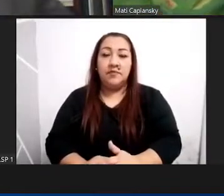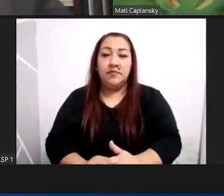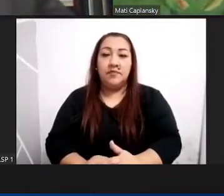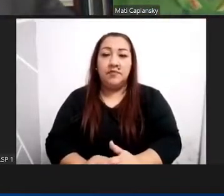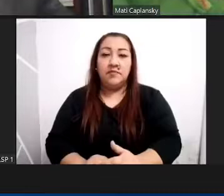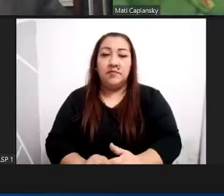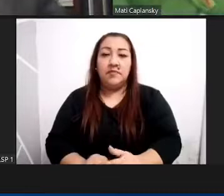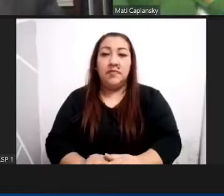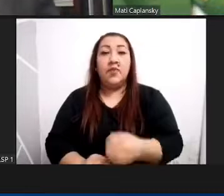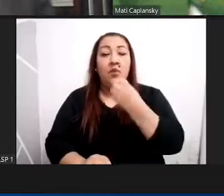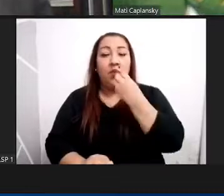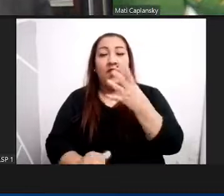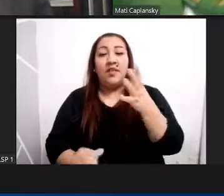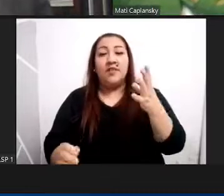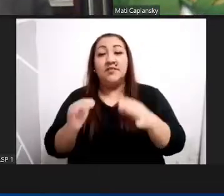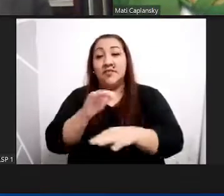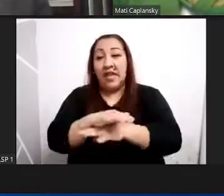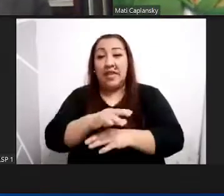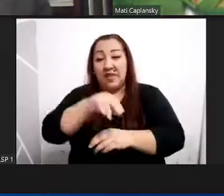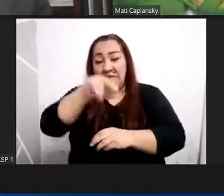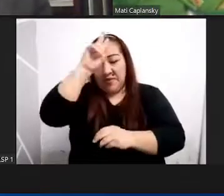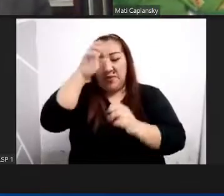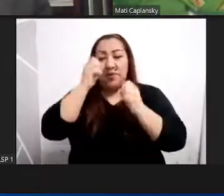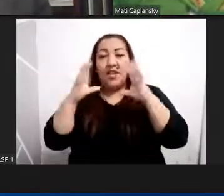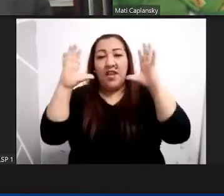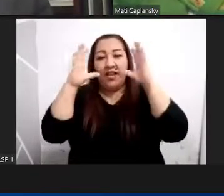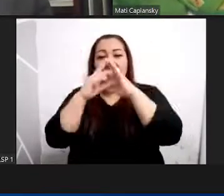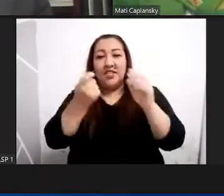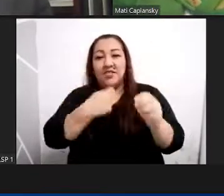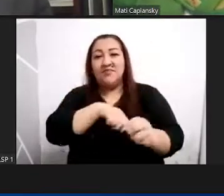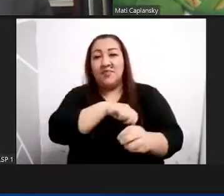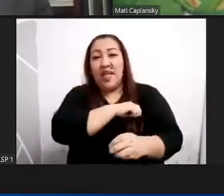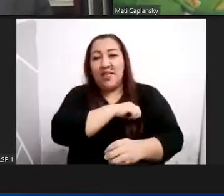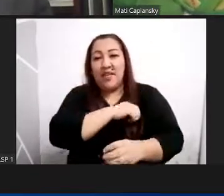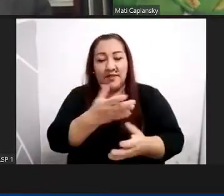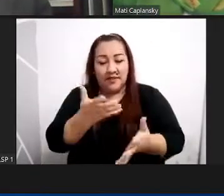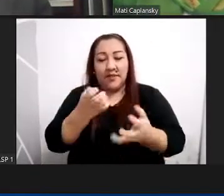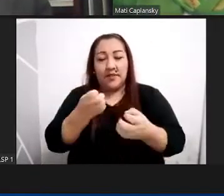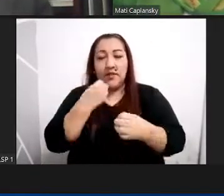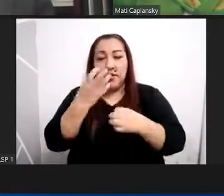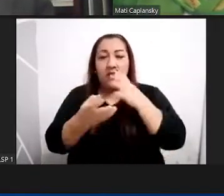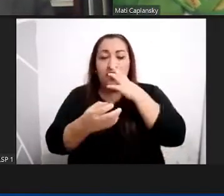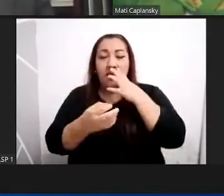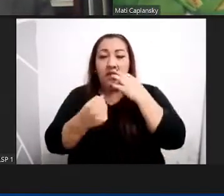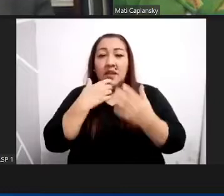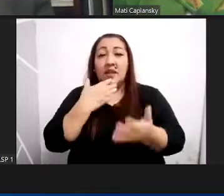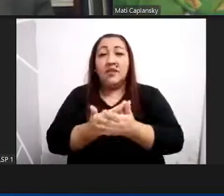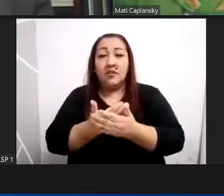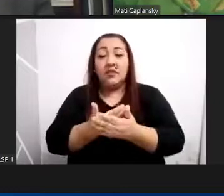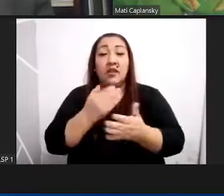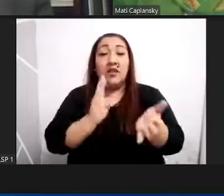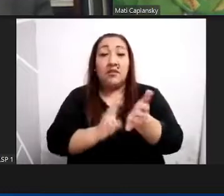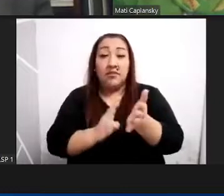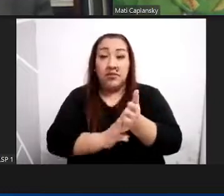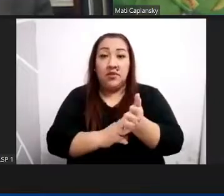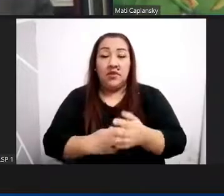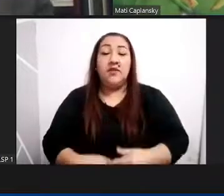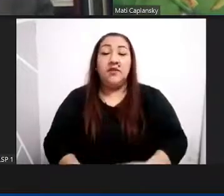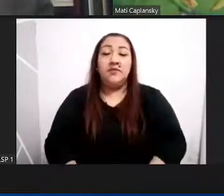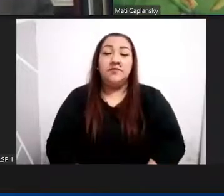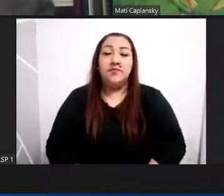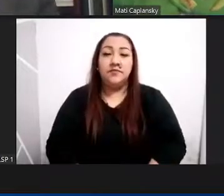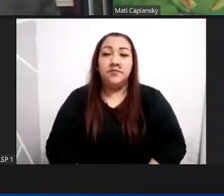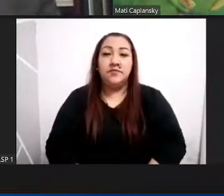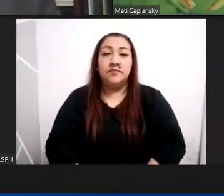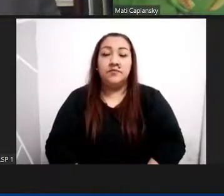buenas noches en España. Primero quiero reiterar el agradecimiento de la Defensoría del Pueblo